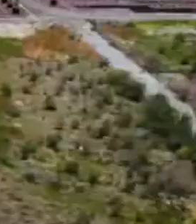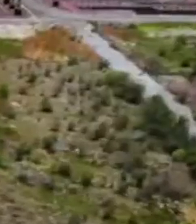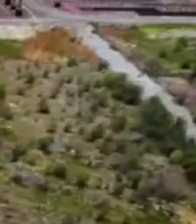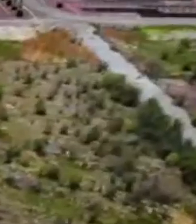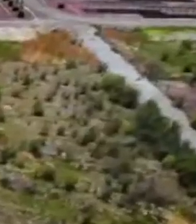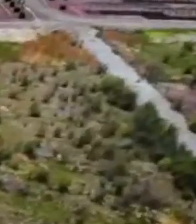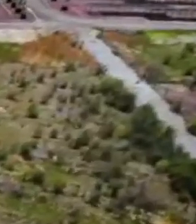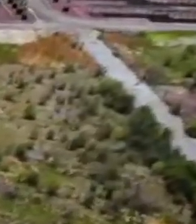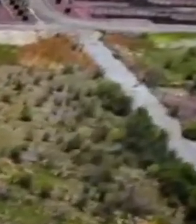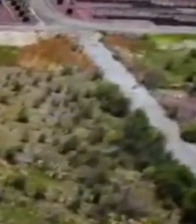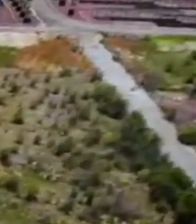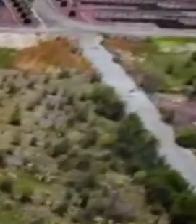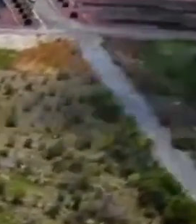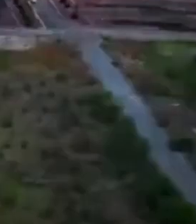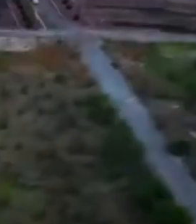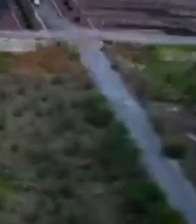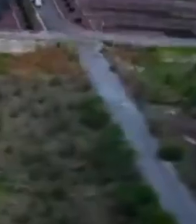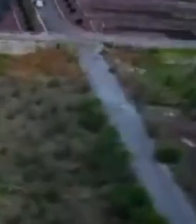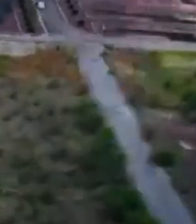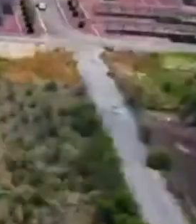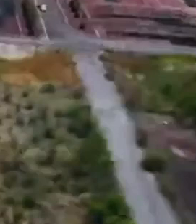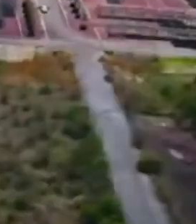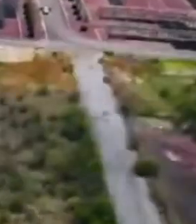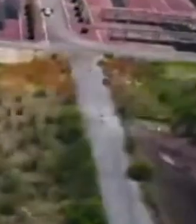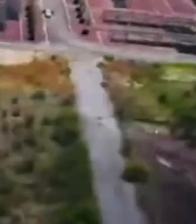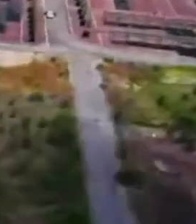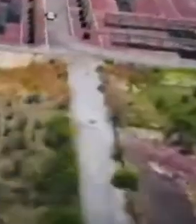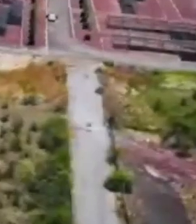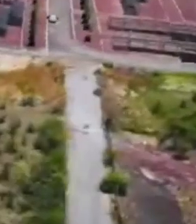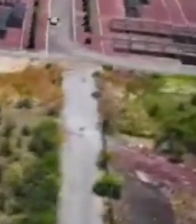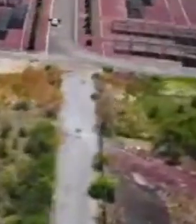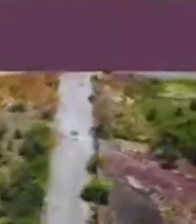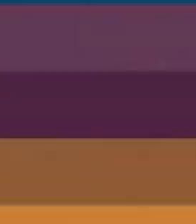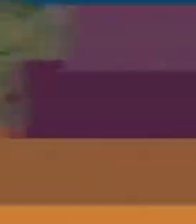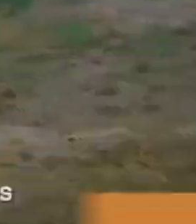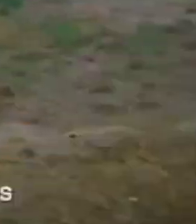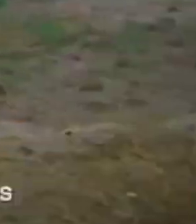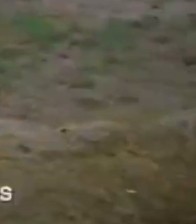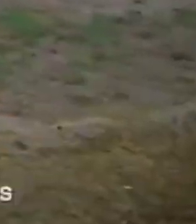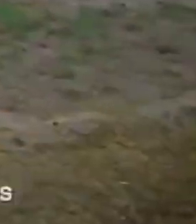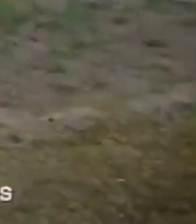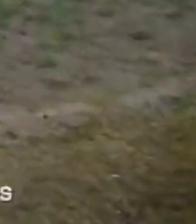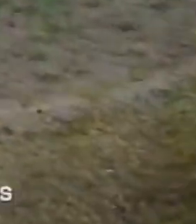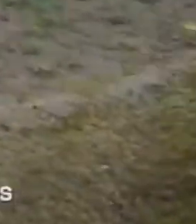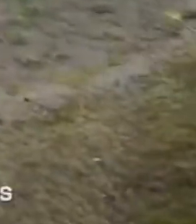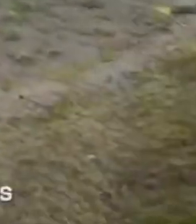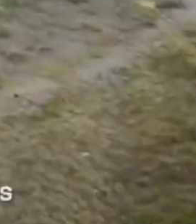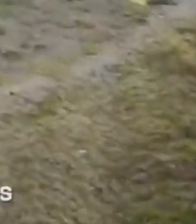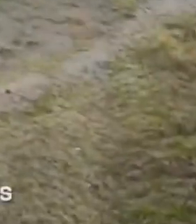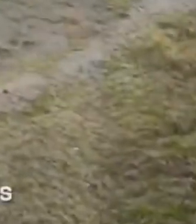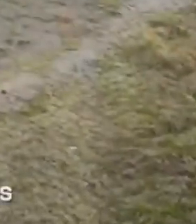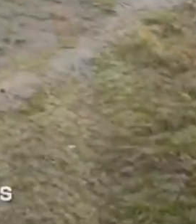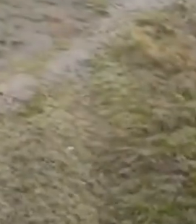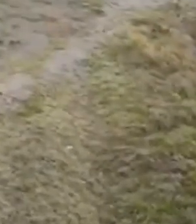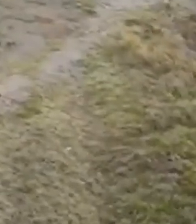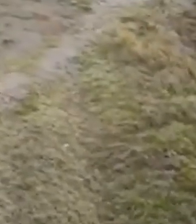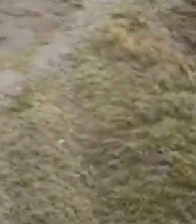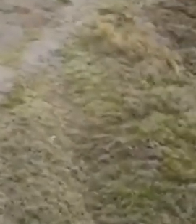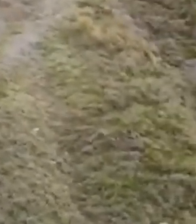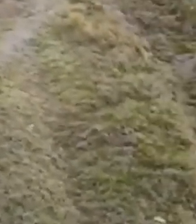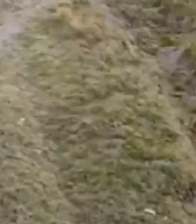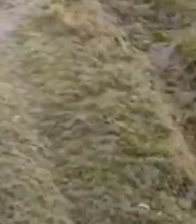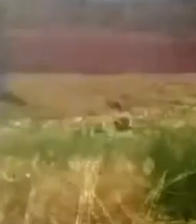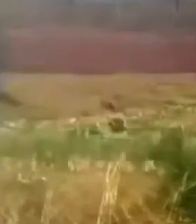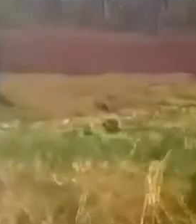árboles, así como la operación del biofiltro para el desarrollo de vegetación acuática. En el Jardín Central, continúan los trabajos para el retiro